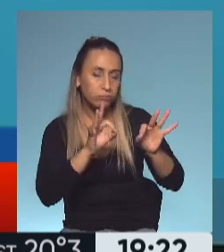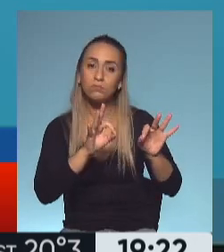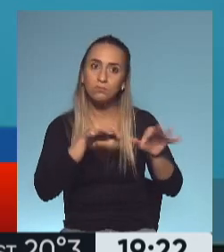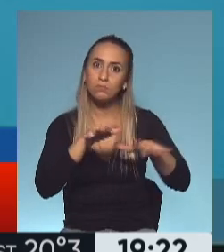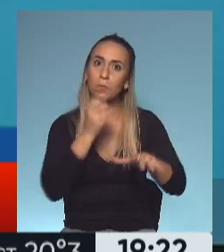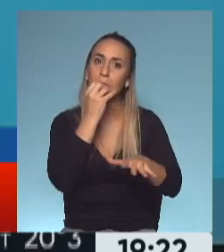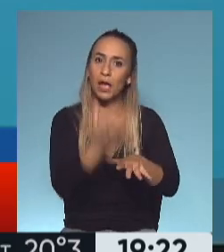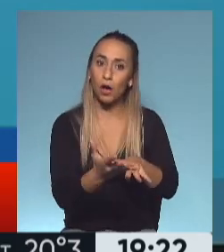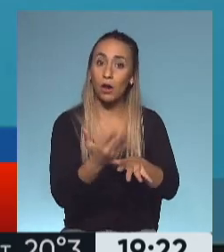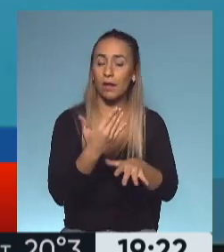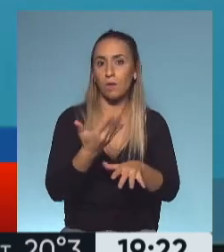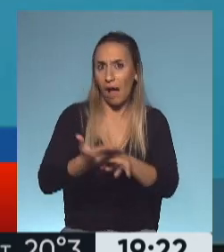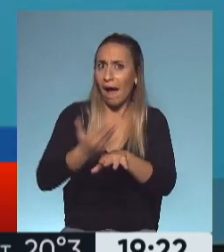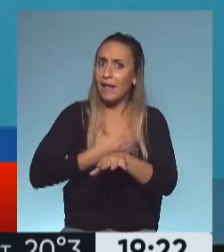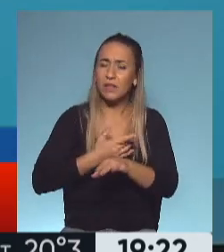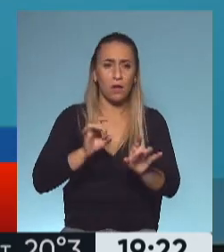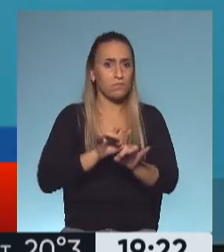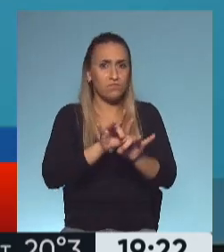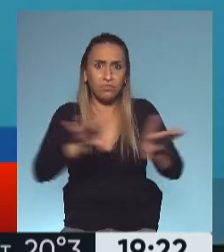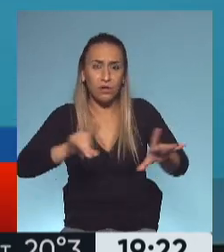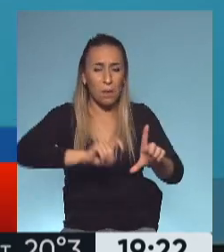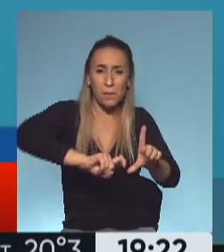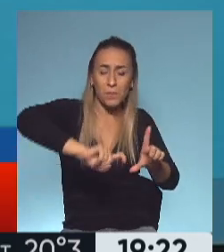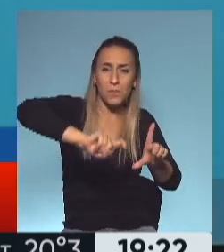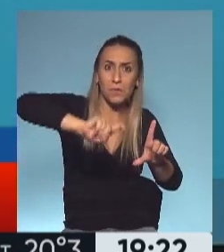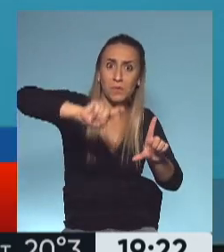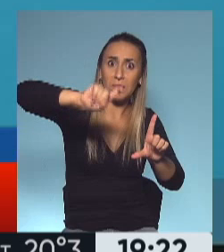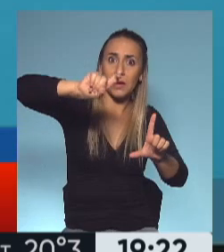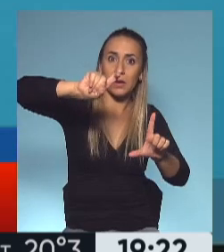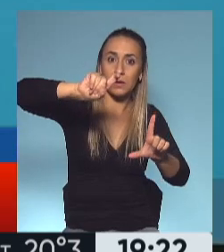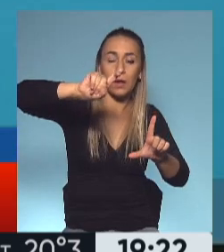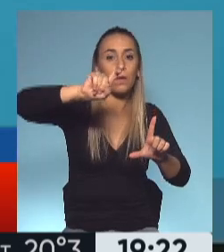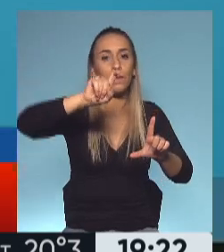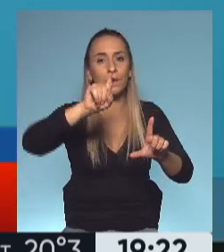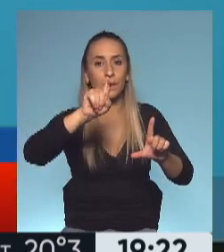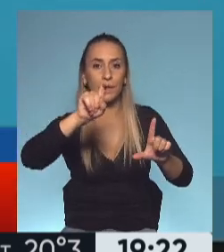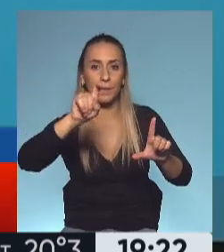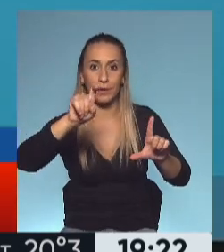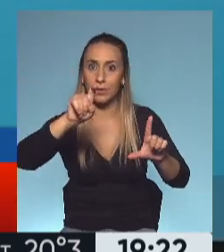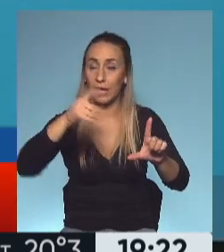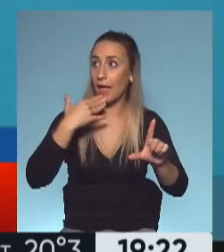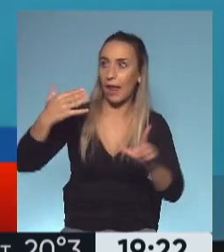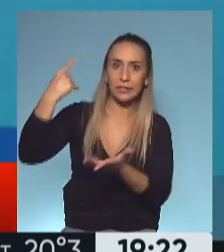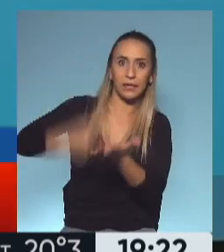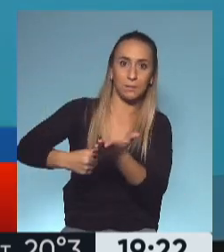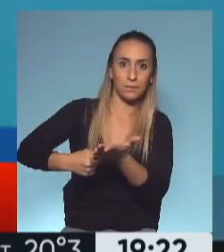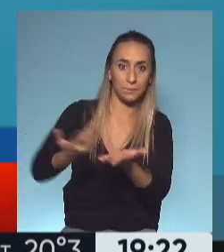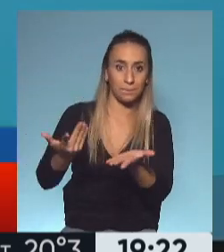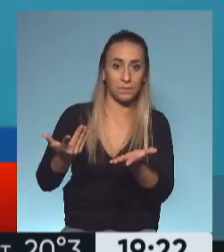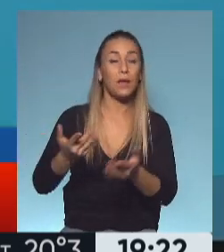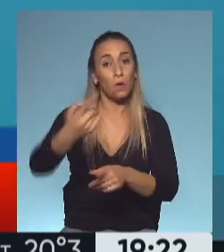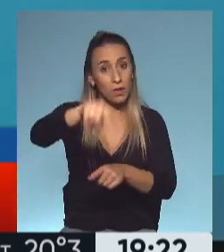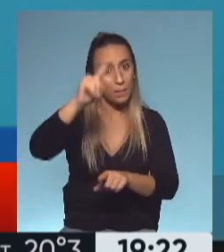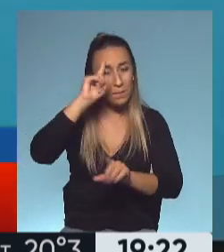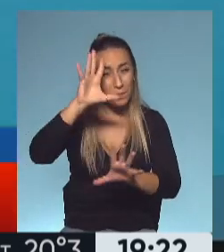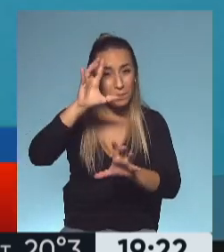esa vertiginosa velocidad que traía. Piensen también que en la primera ola el máximo